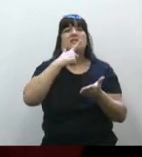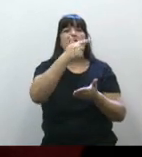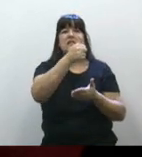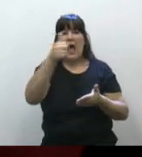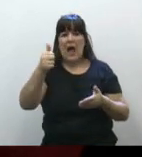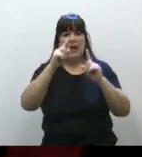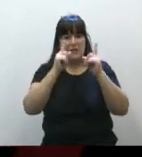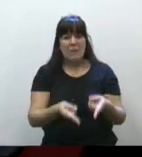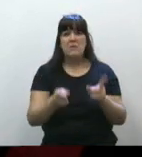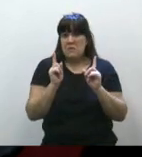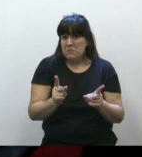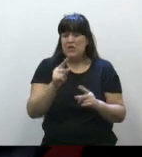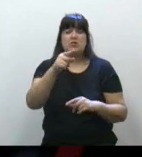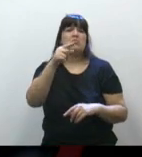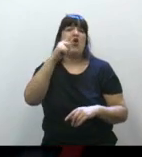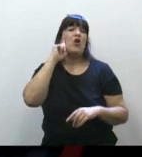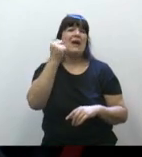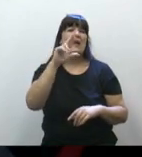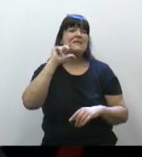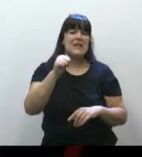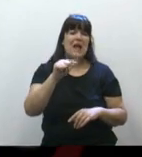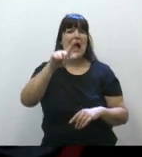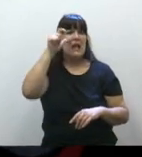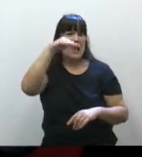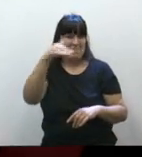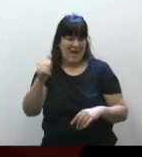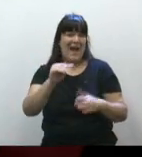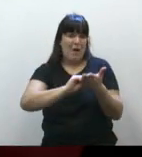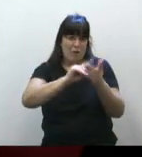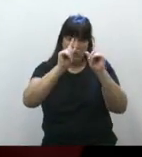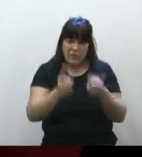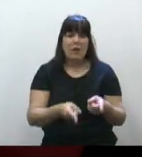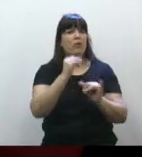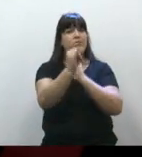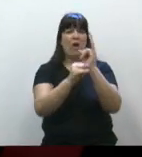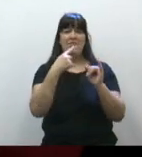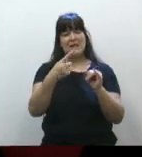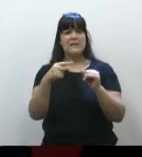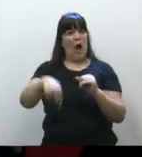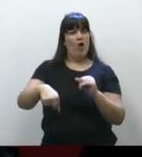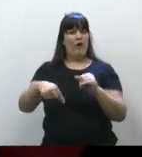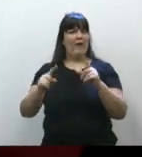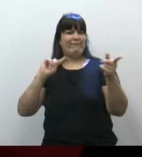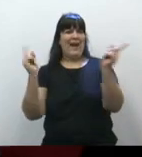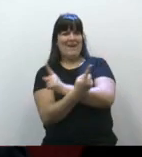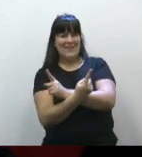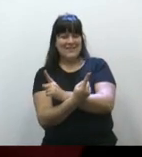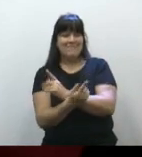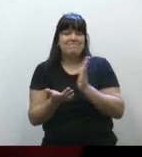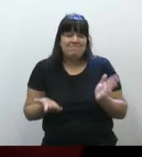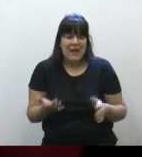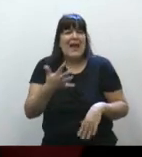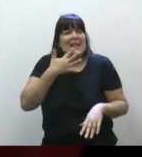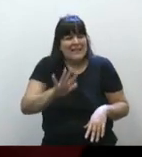el propio doctor garcía lema que luego lo escuchamos aquí sosteniendo lo contrario pero bueno uno entiende las